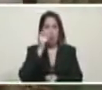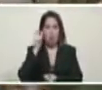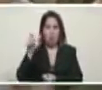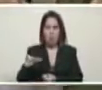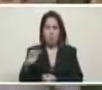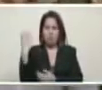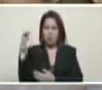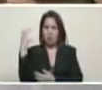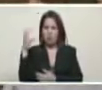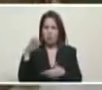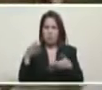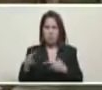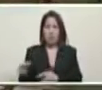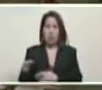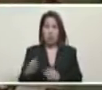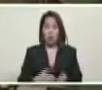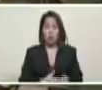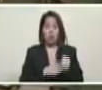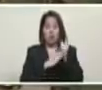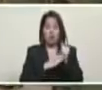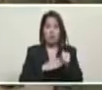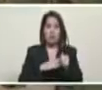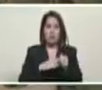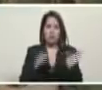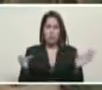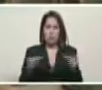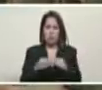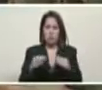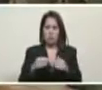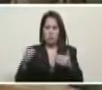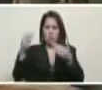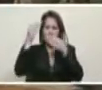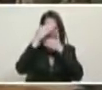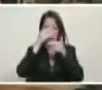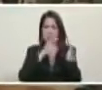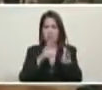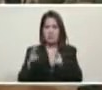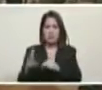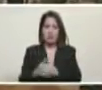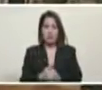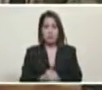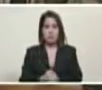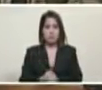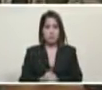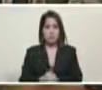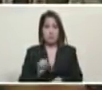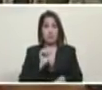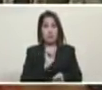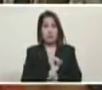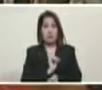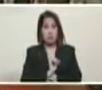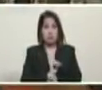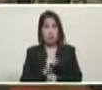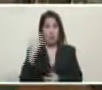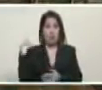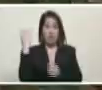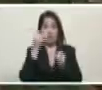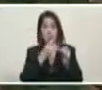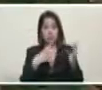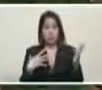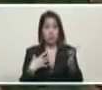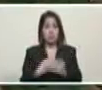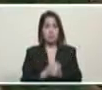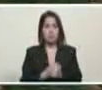Bernal, considerado como líder de un grupo paramilitar. Este es un testimonio de la presta militar y de la